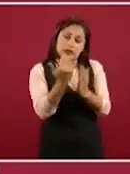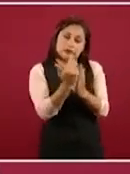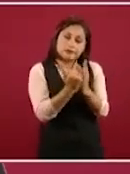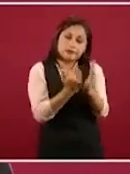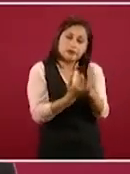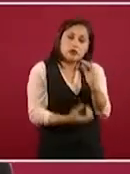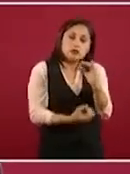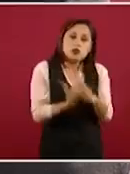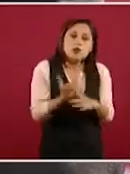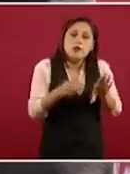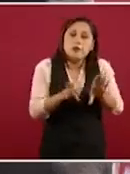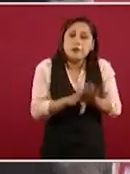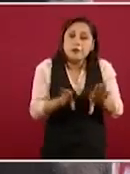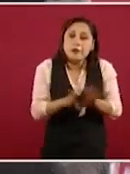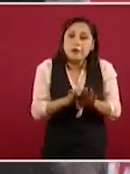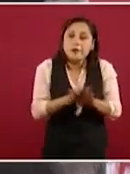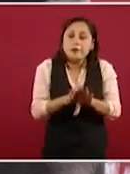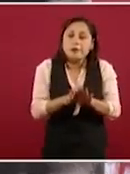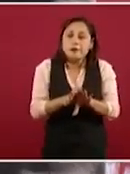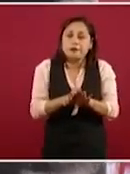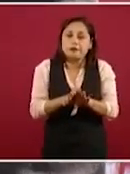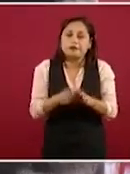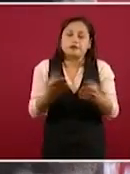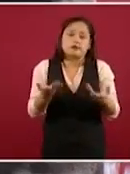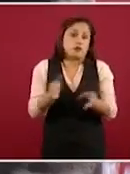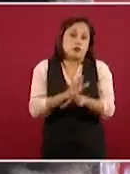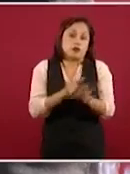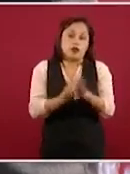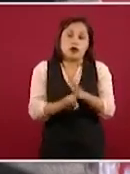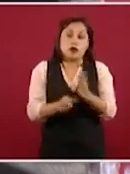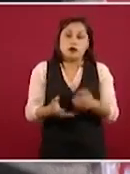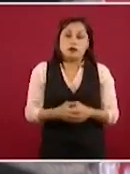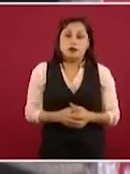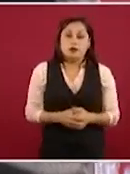cómo es que ya no se va a poder llevar a cabo